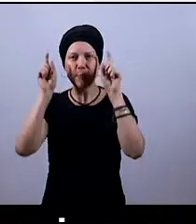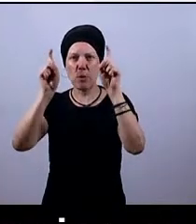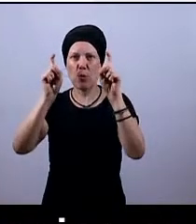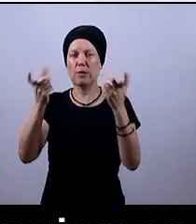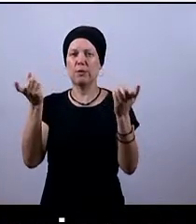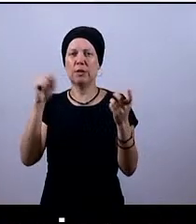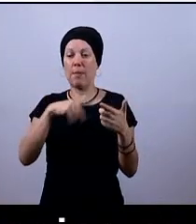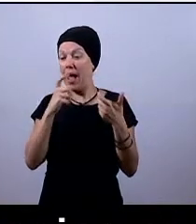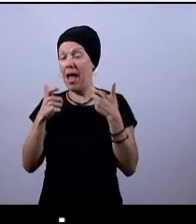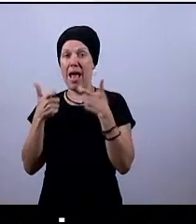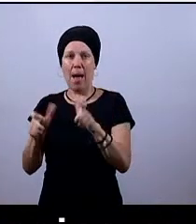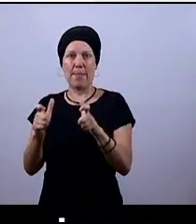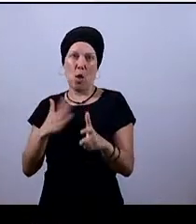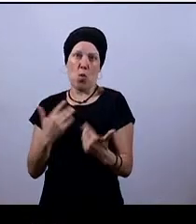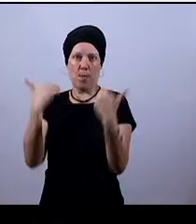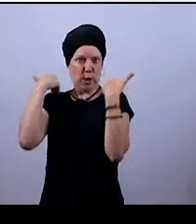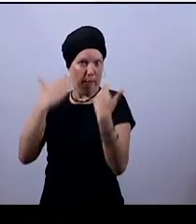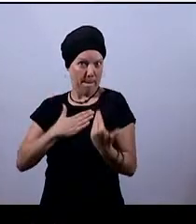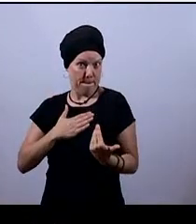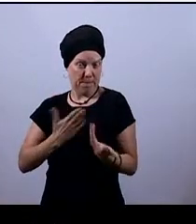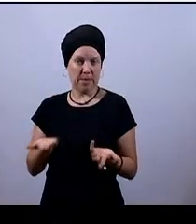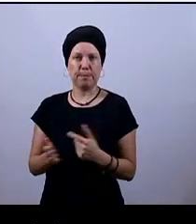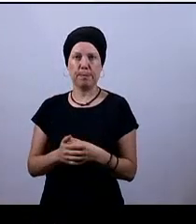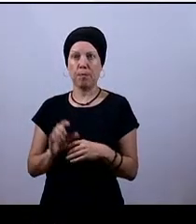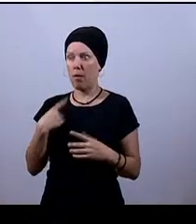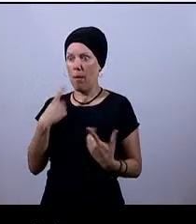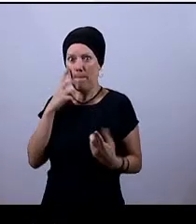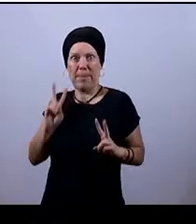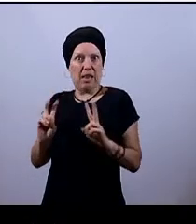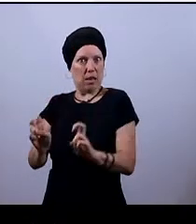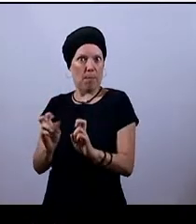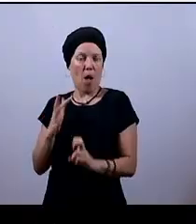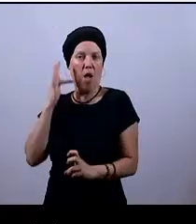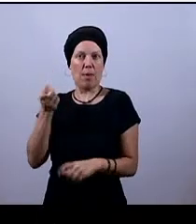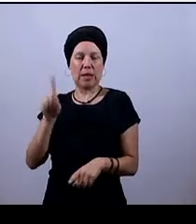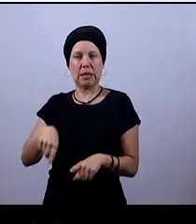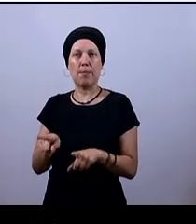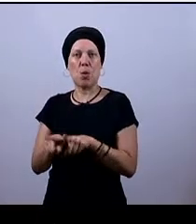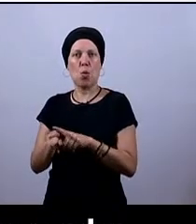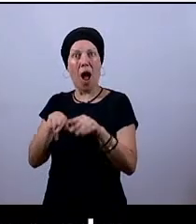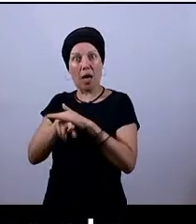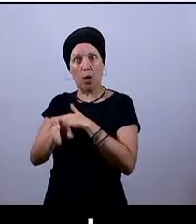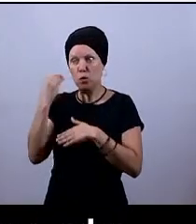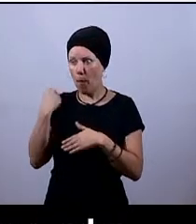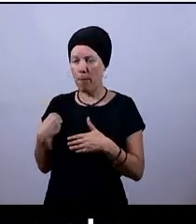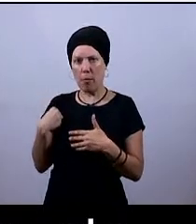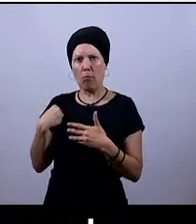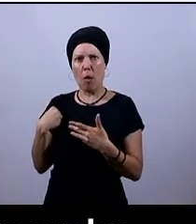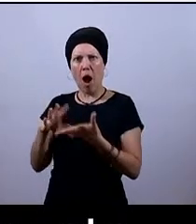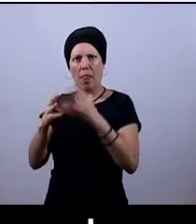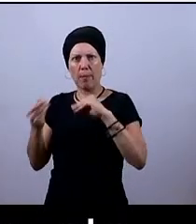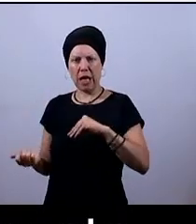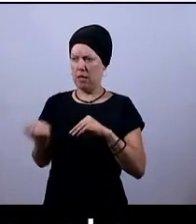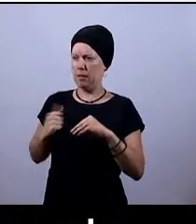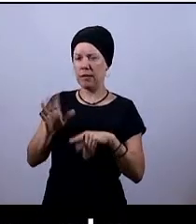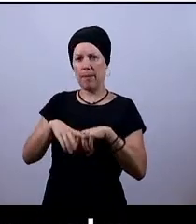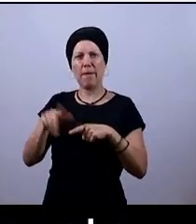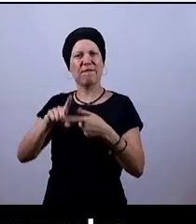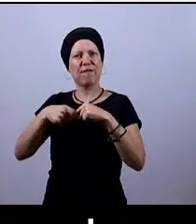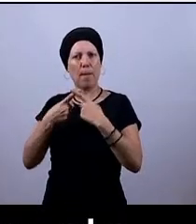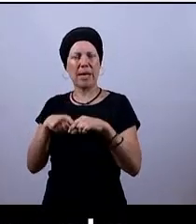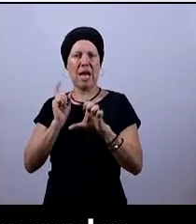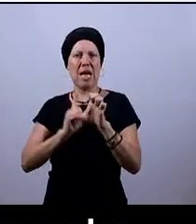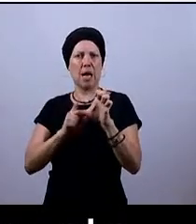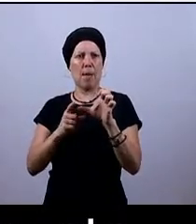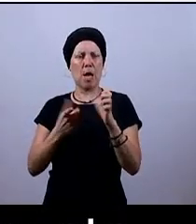llevándolo al ámbito de mi competencia, desde un primer momento además optimizar esos recursos y devolviendo a las familias extremeñas